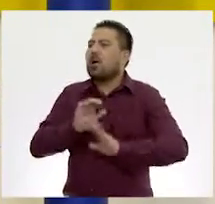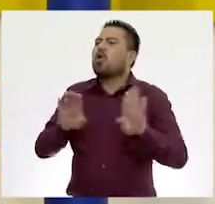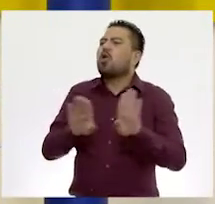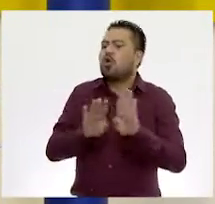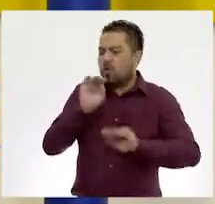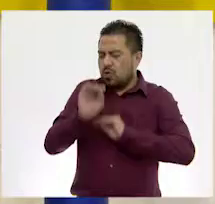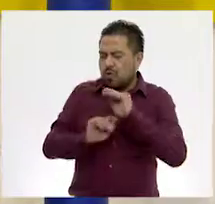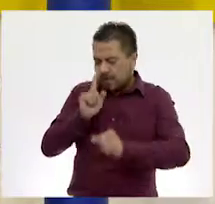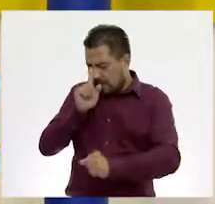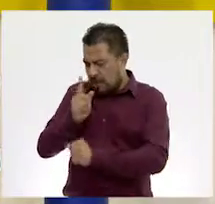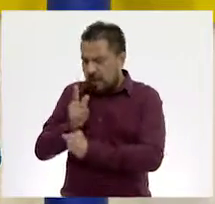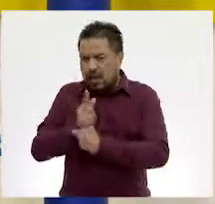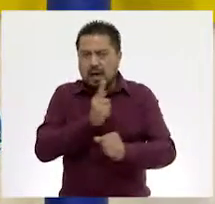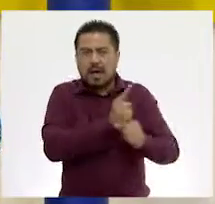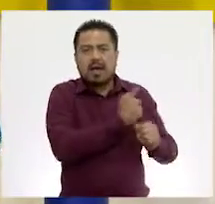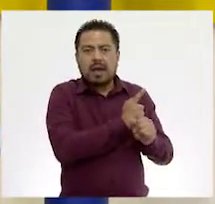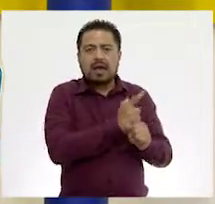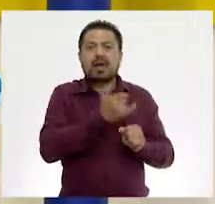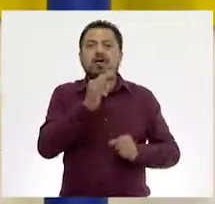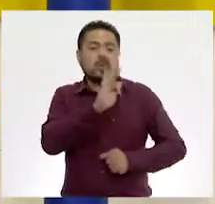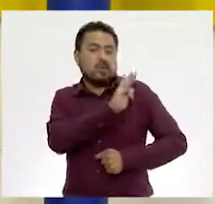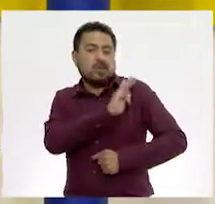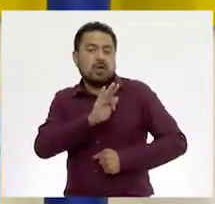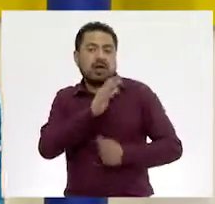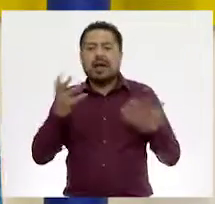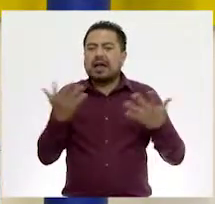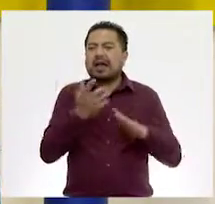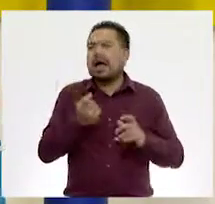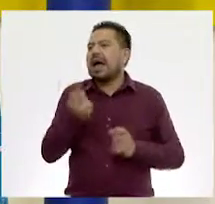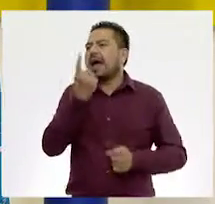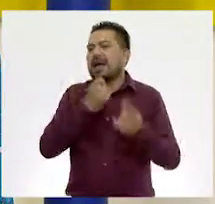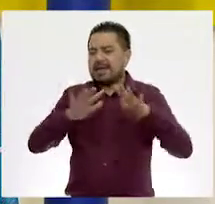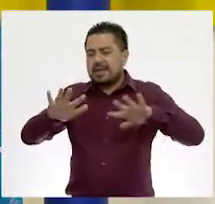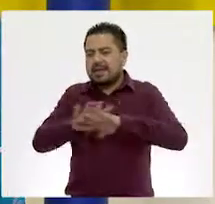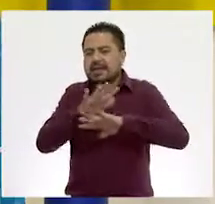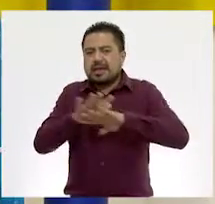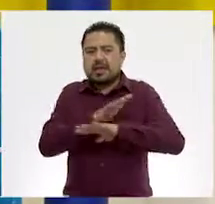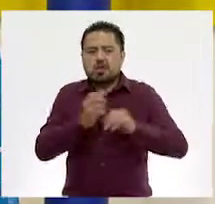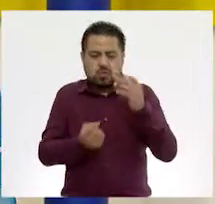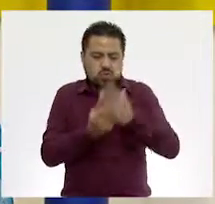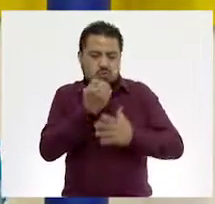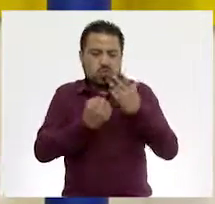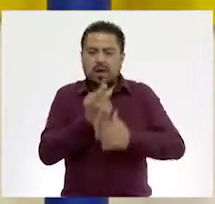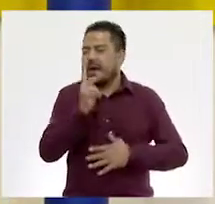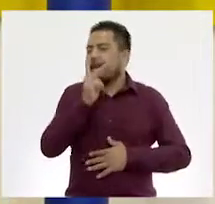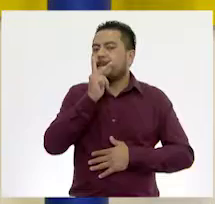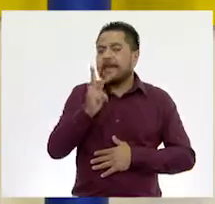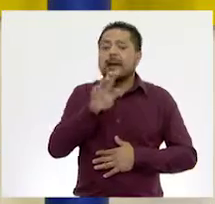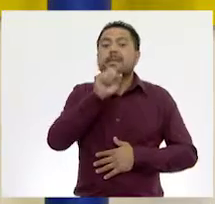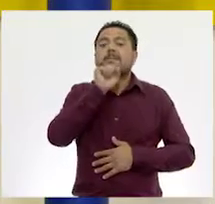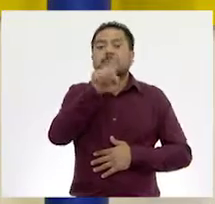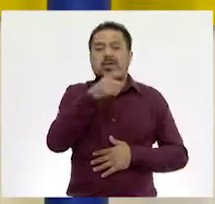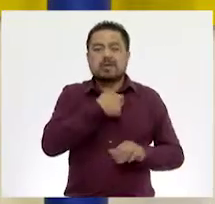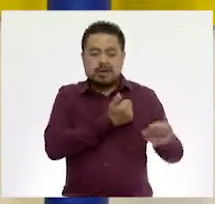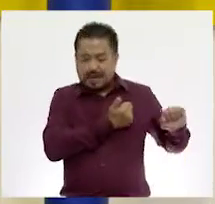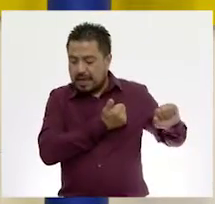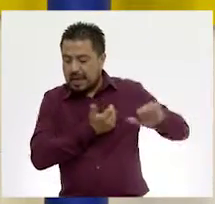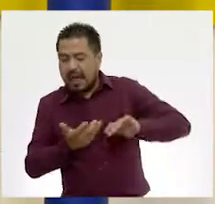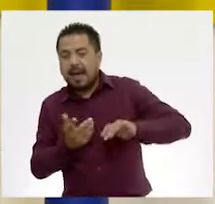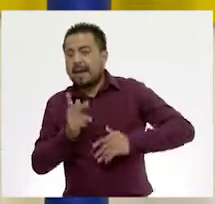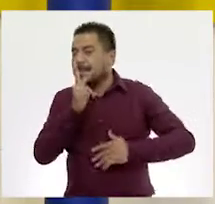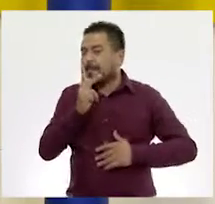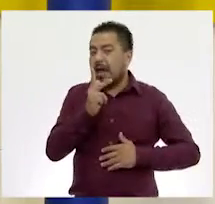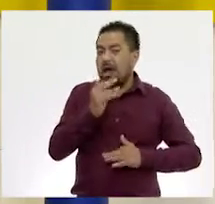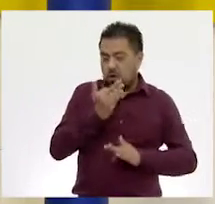canción para identificar y poder hacer algunos cambios con algunas rimas nuevas. Les traigo también algunas palabras que vamos